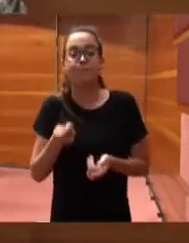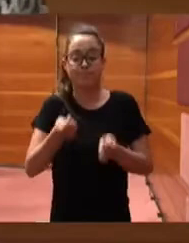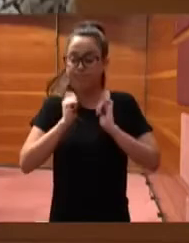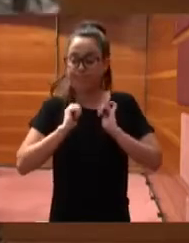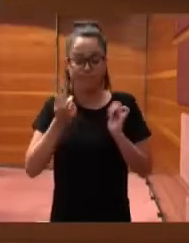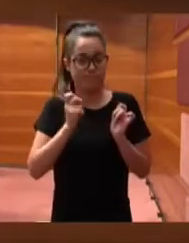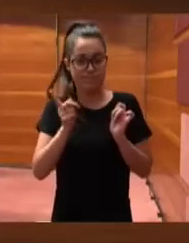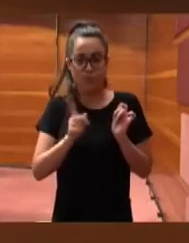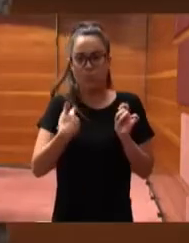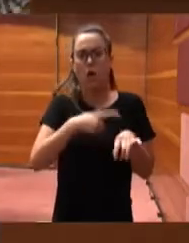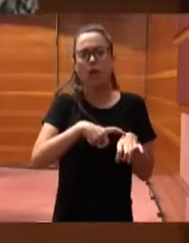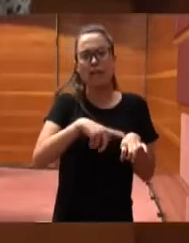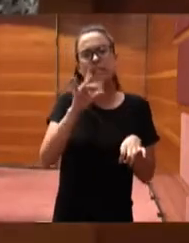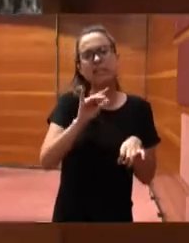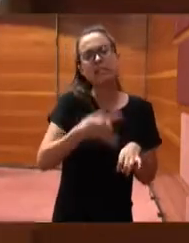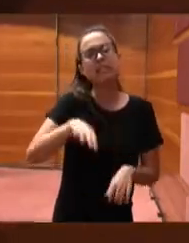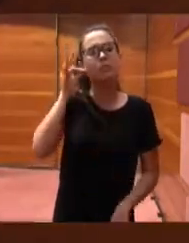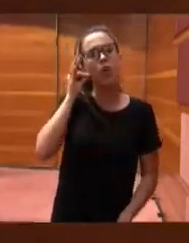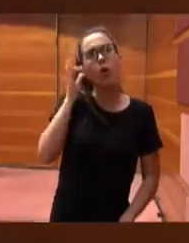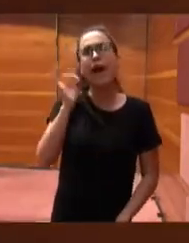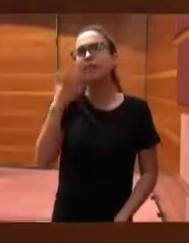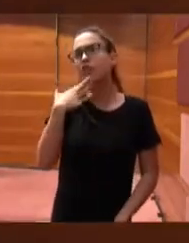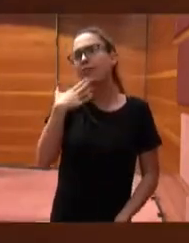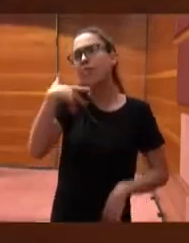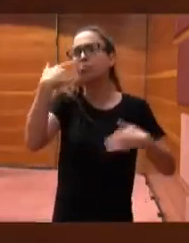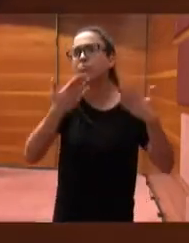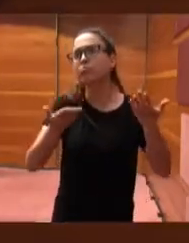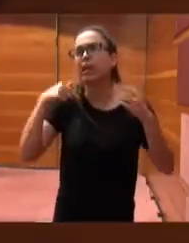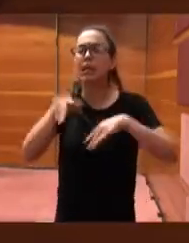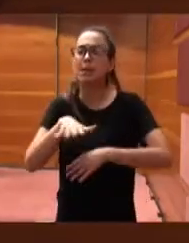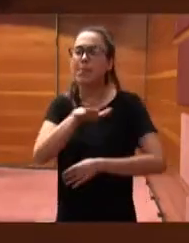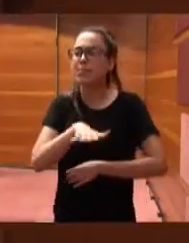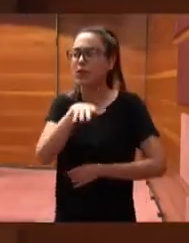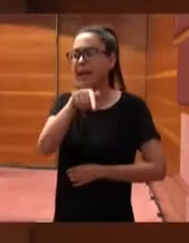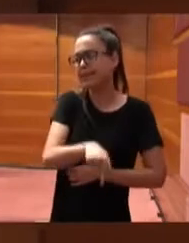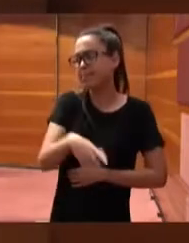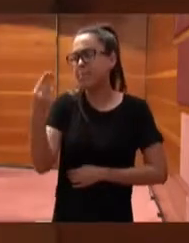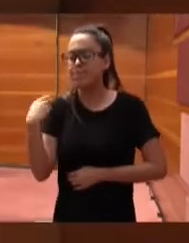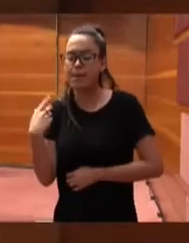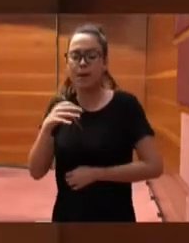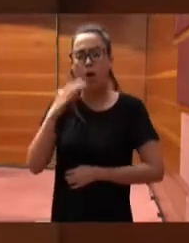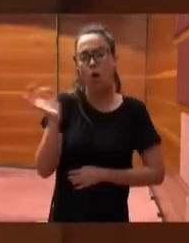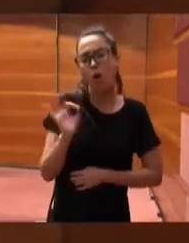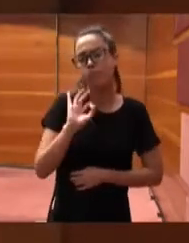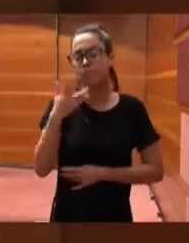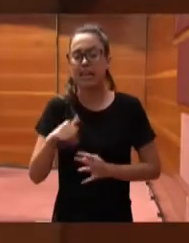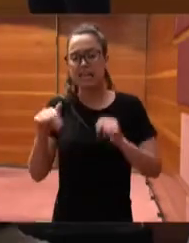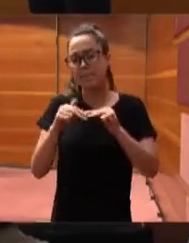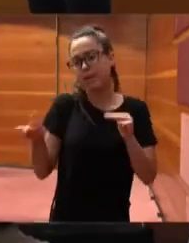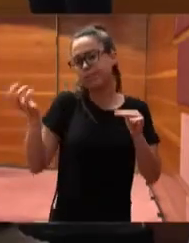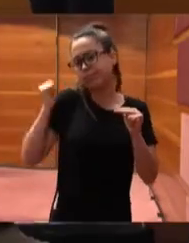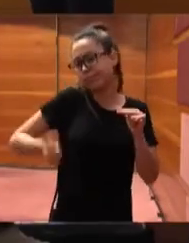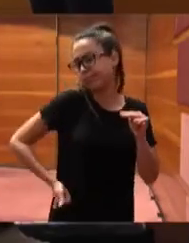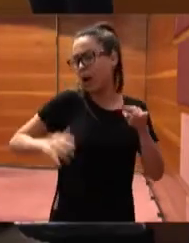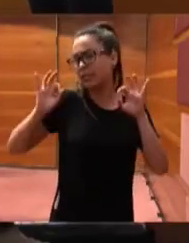las características, pues mujeres entre no sé qué, no sé cuántos años, tal, que viven en este barrio o que tienen este nivel adquisitivo, lo que sea. Siendo anónimos.